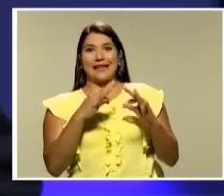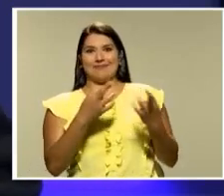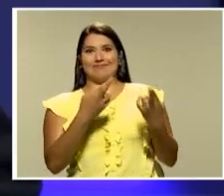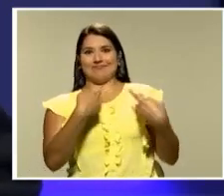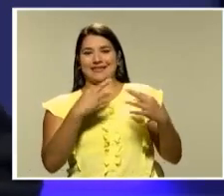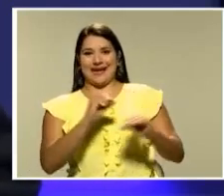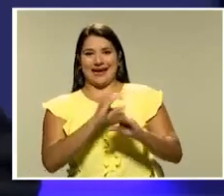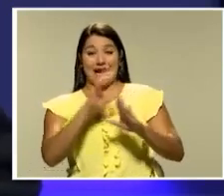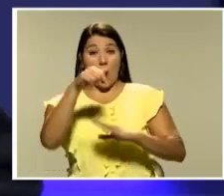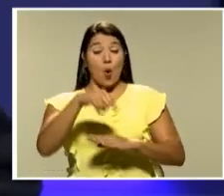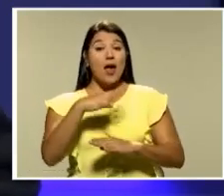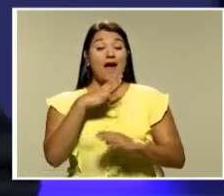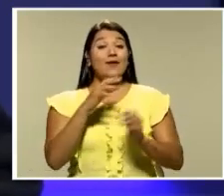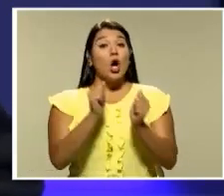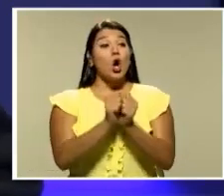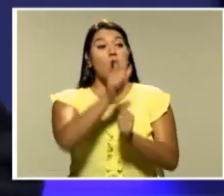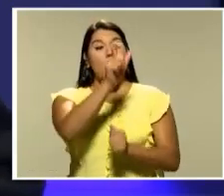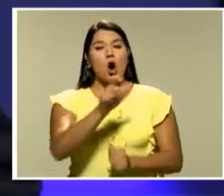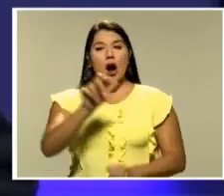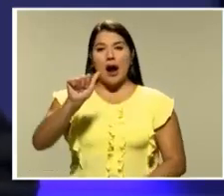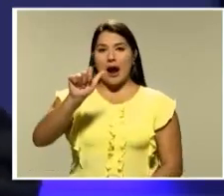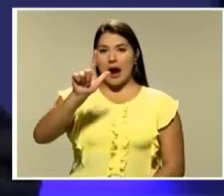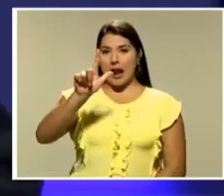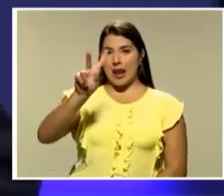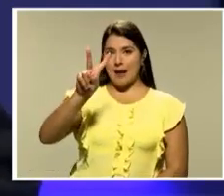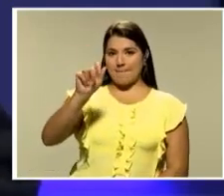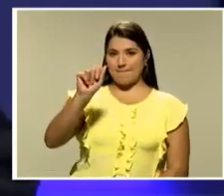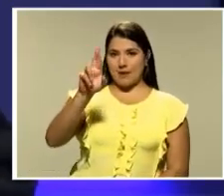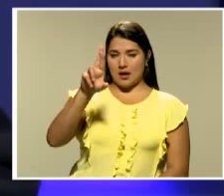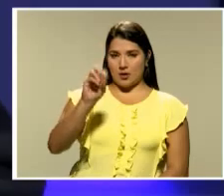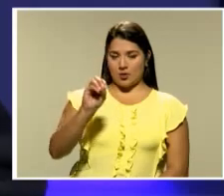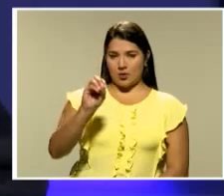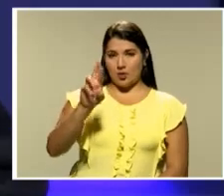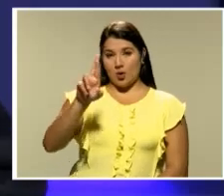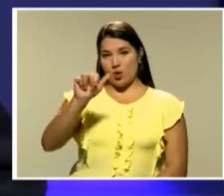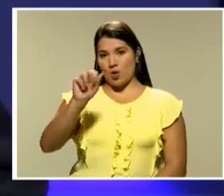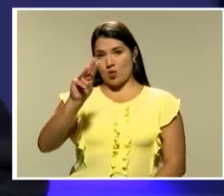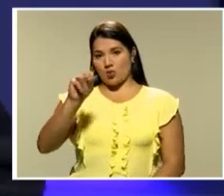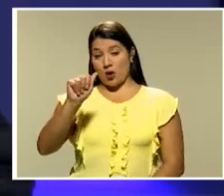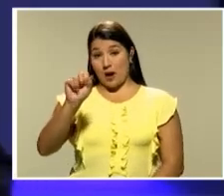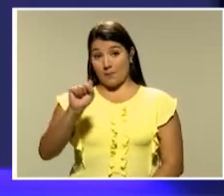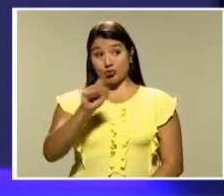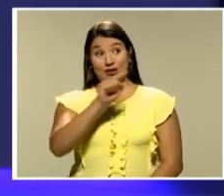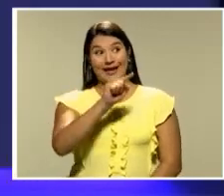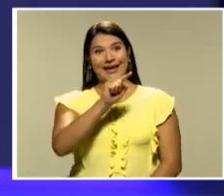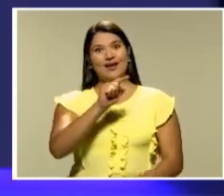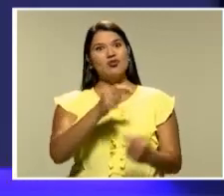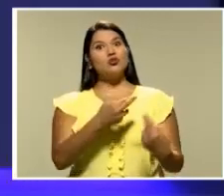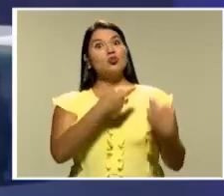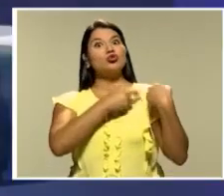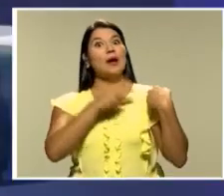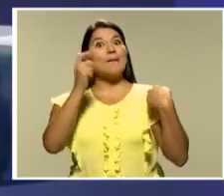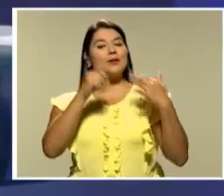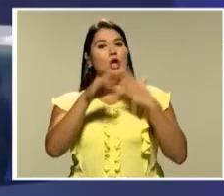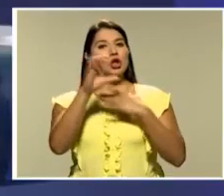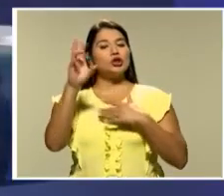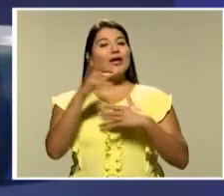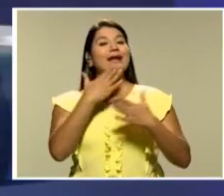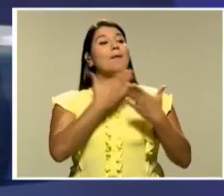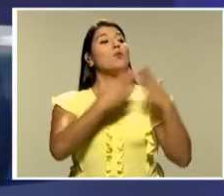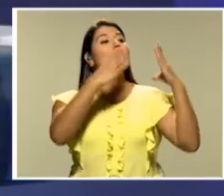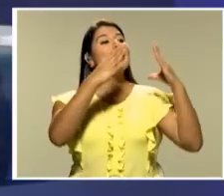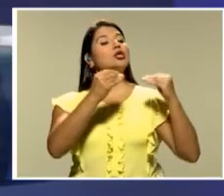durante esta conversación con don Álvaro Ramos Chávez, superintendente de pensiones de Costa Rica. Buenas noches, don